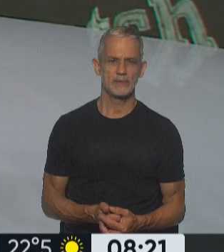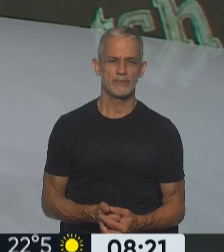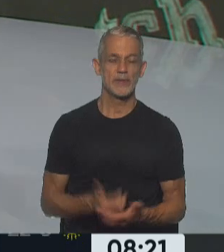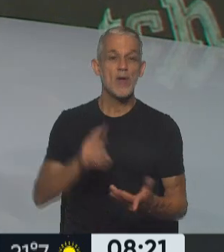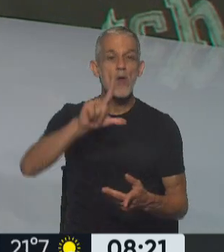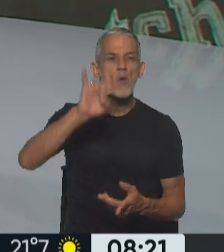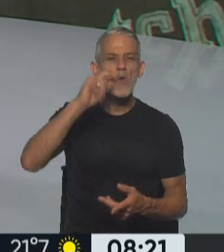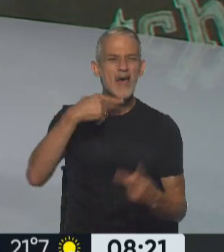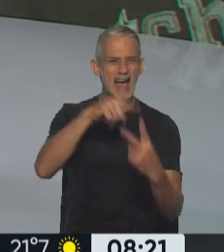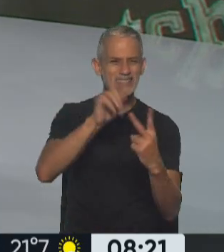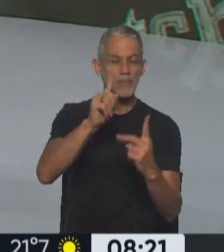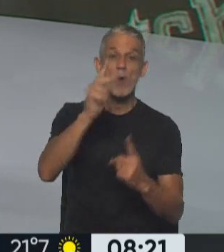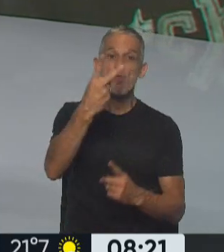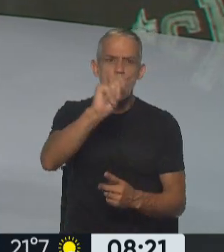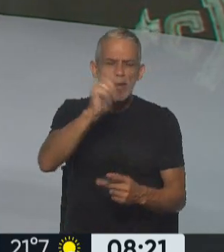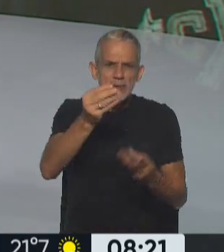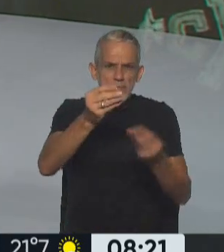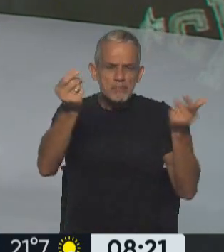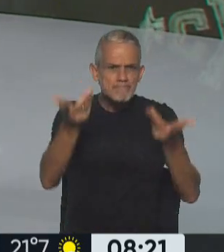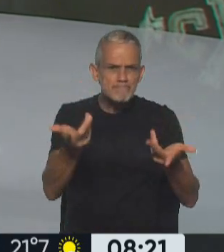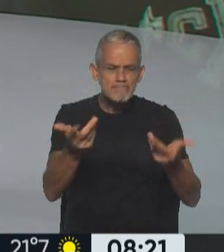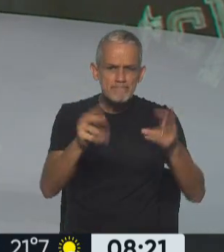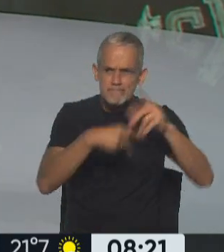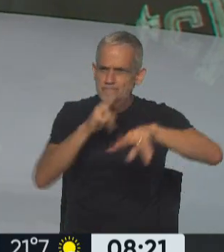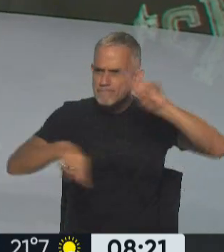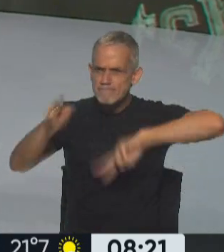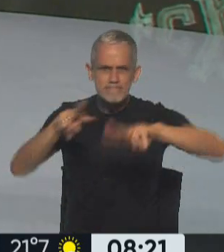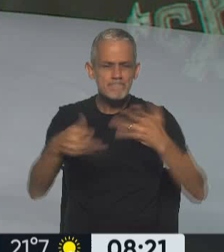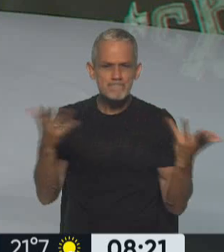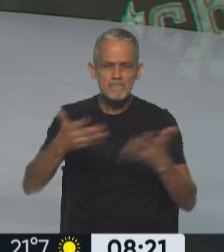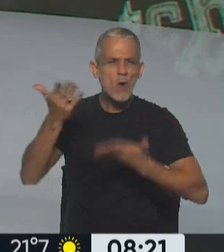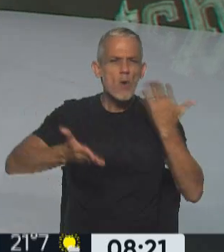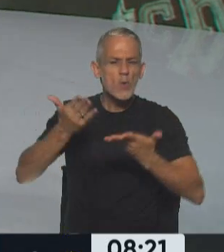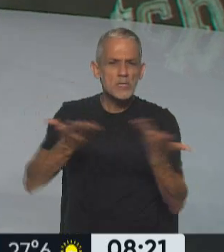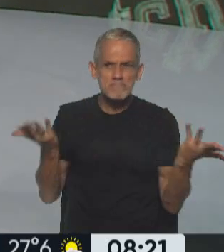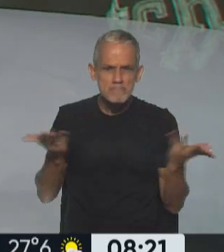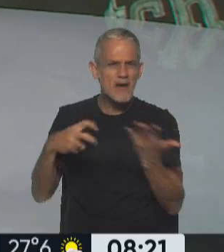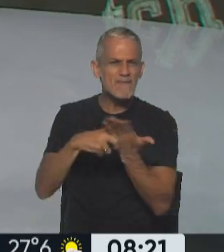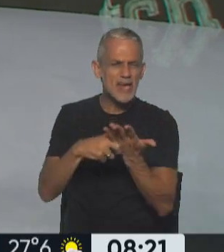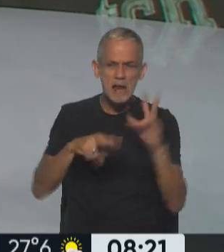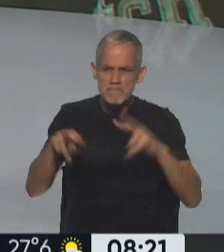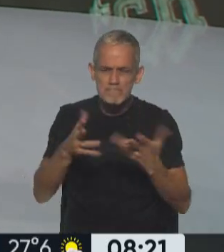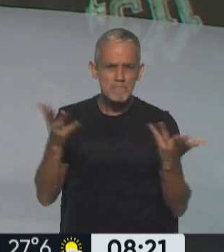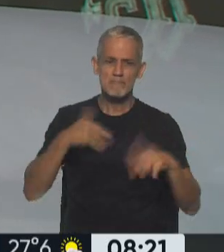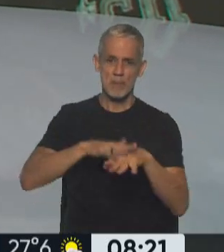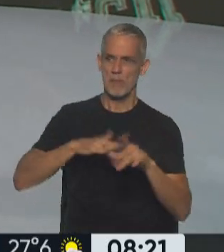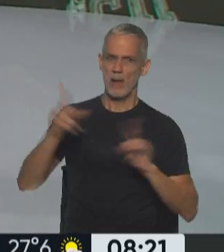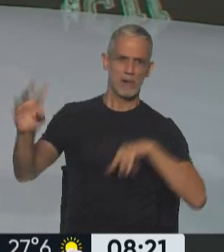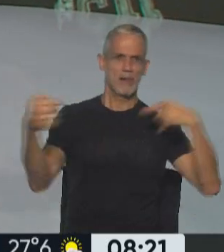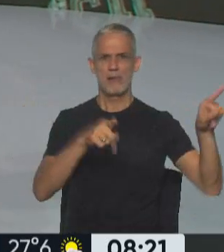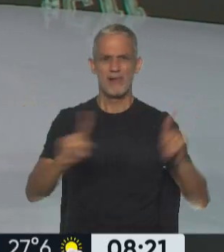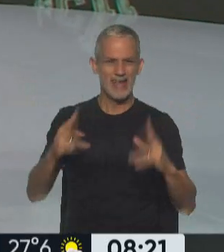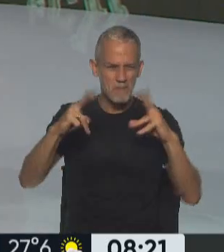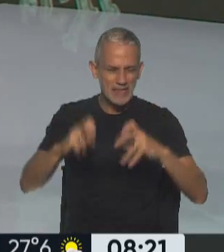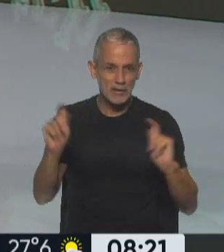Lucas Escalante lleva 2 meses desaparecido y bueno, la justicia no avanza. Ningún fiscal se quiere hacer cargo de la investigación